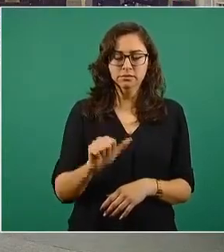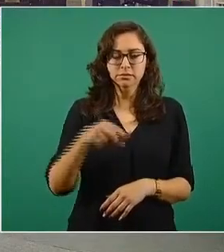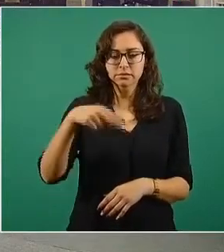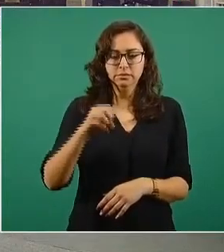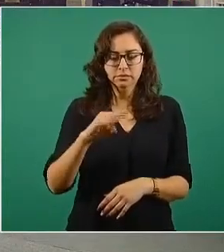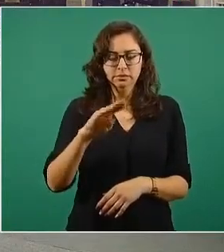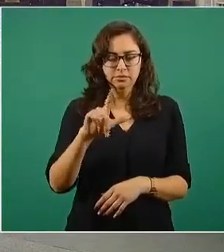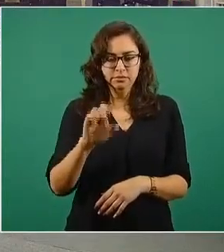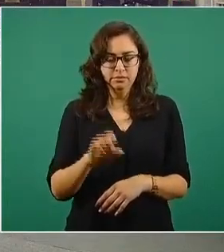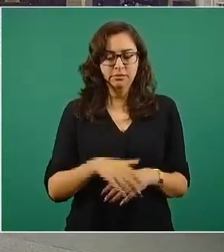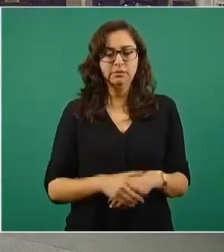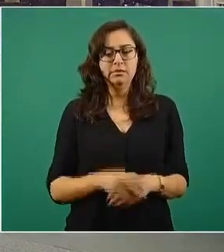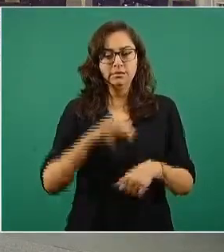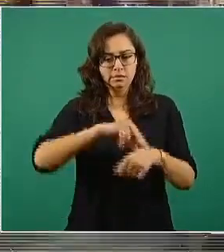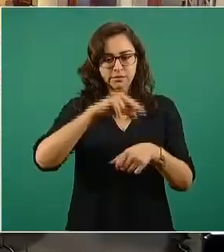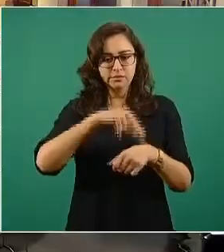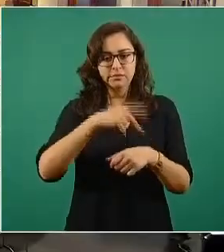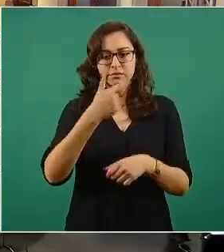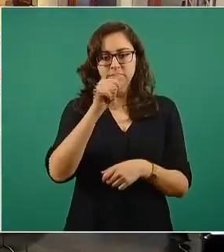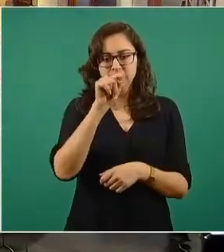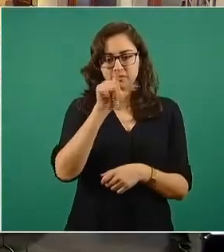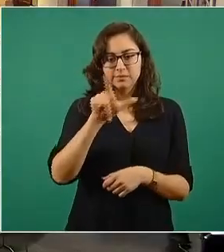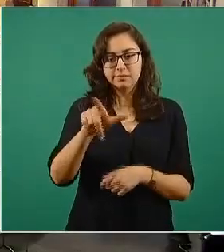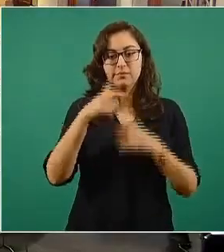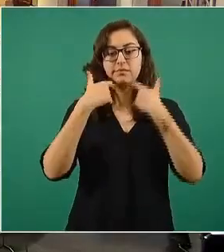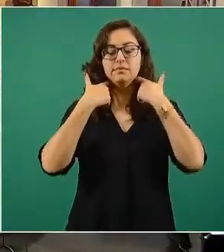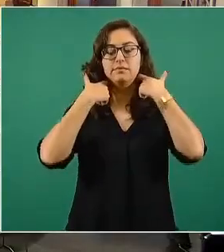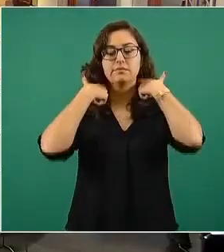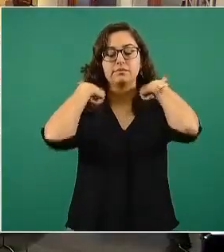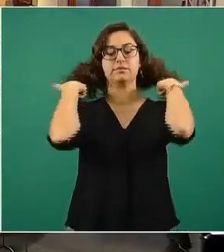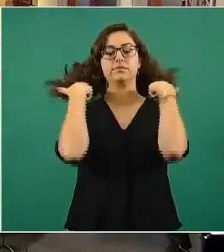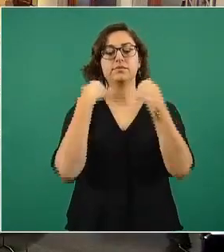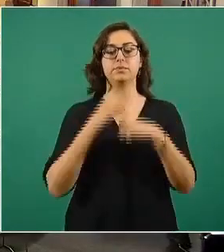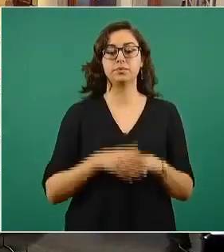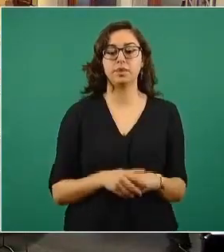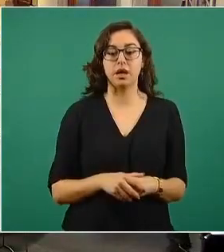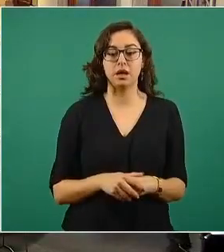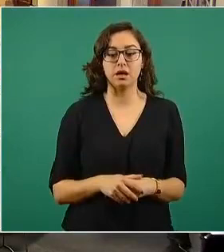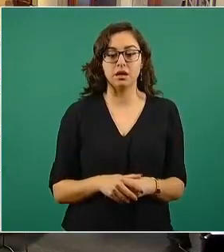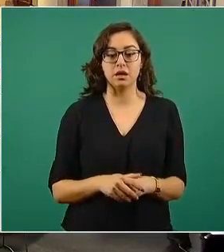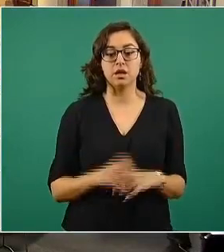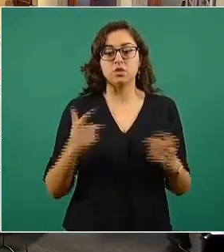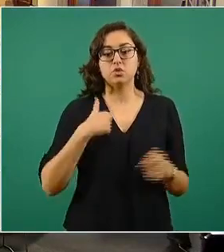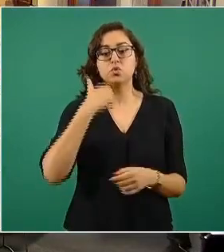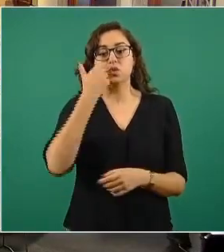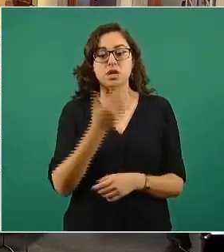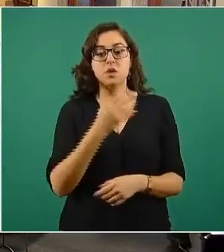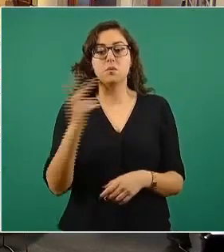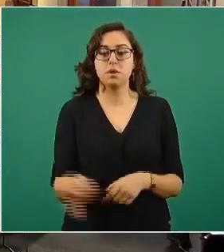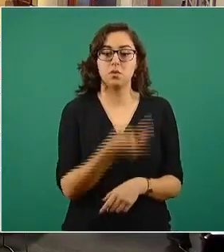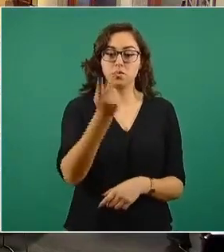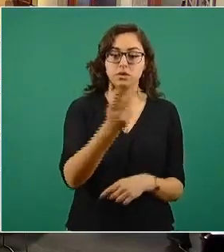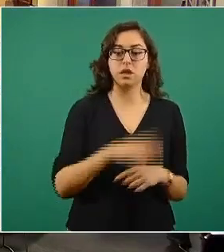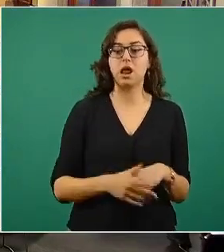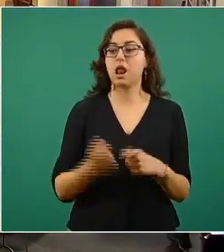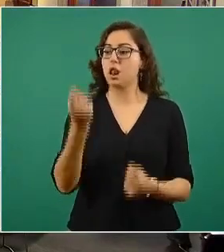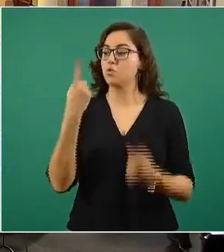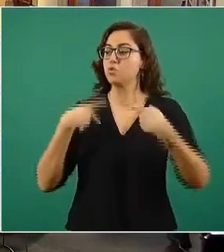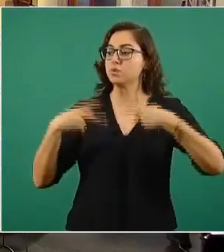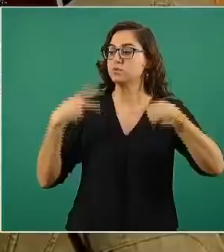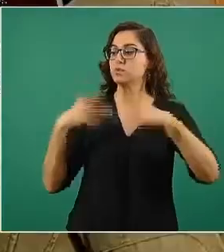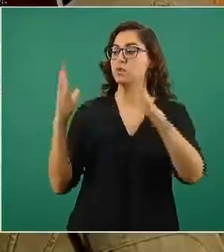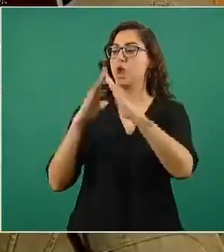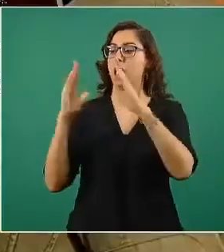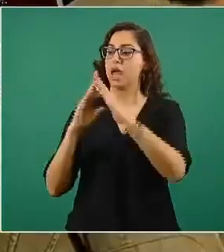Gatell, quisiera saber, en el caso de las personas que están en postración en casa, ¿quién tiene